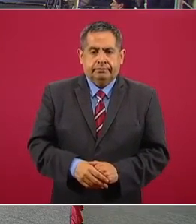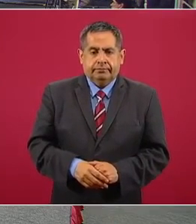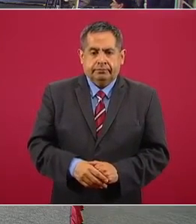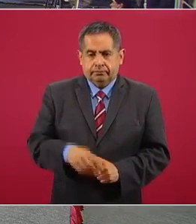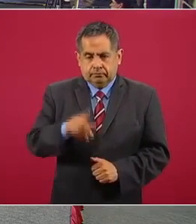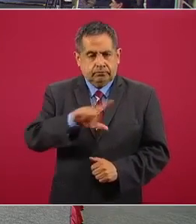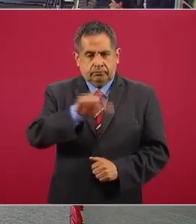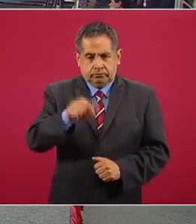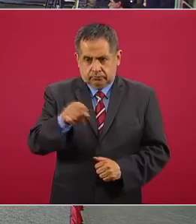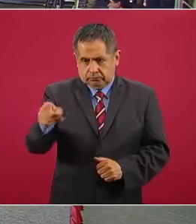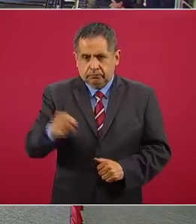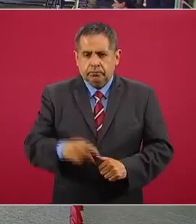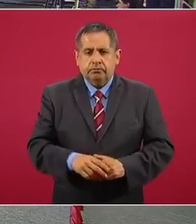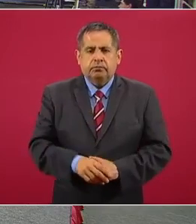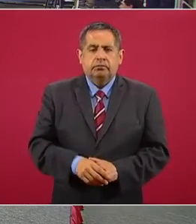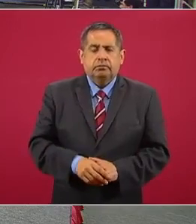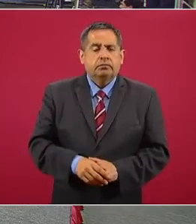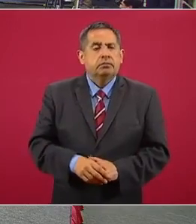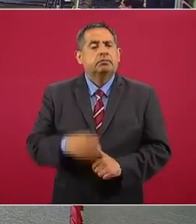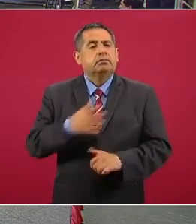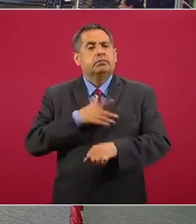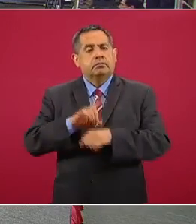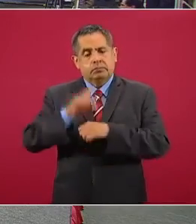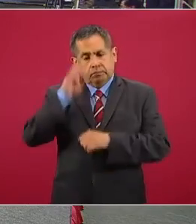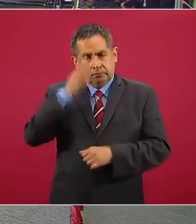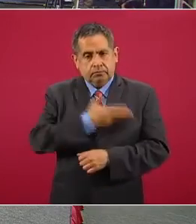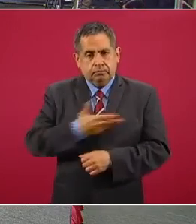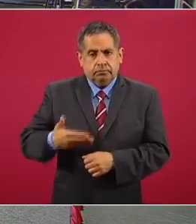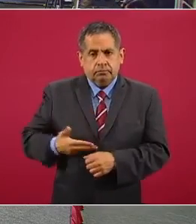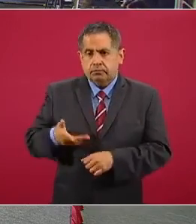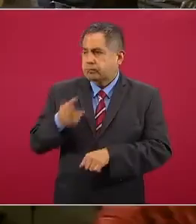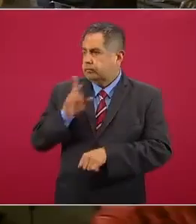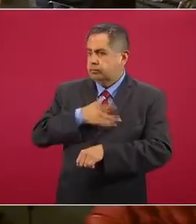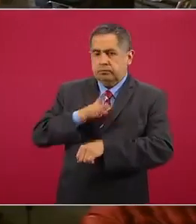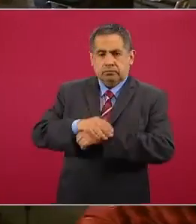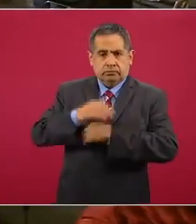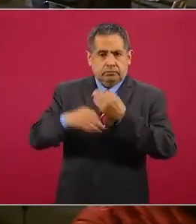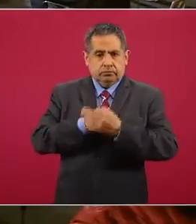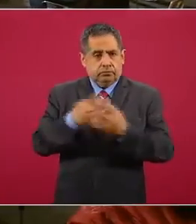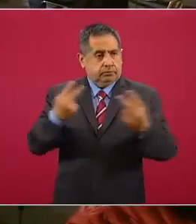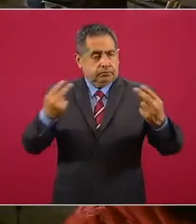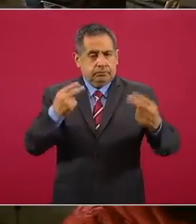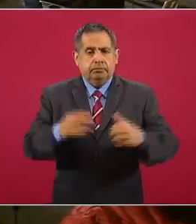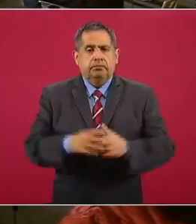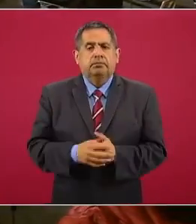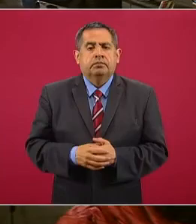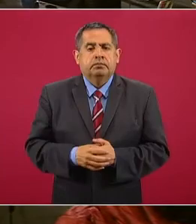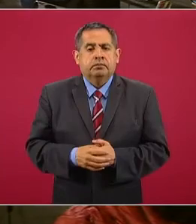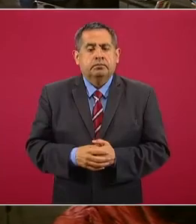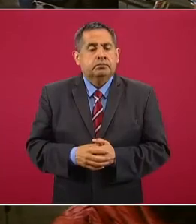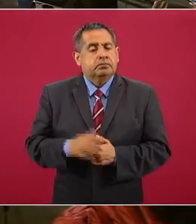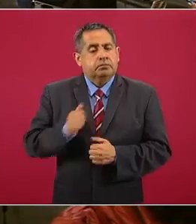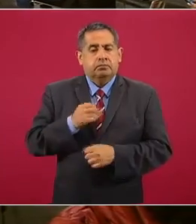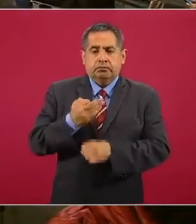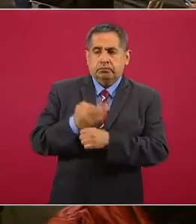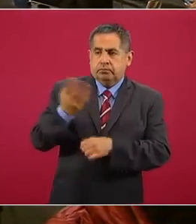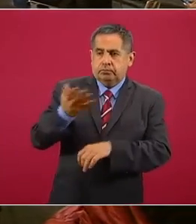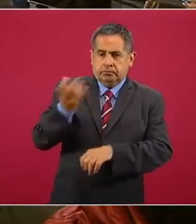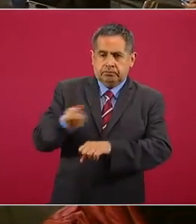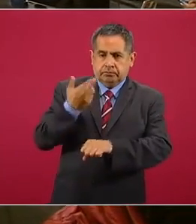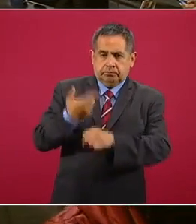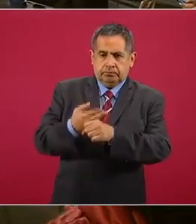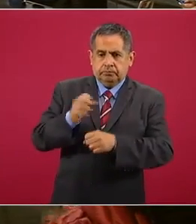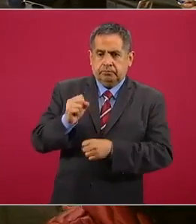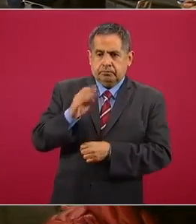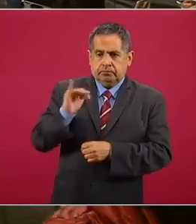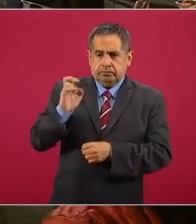Tú después. Buenos días, señor presidente, y buenos días a toda la audiencia. Aprovechando la presencia del secretario de